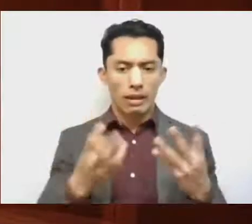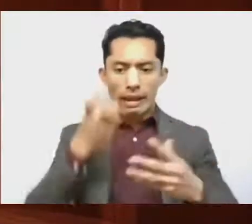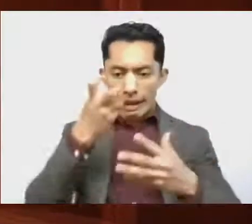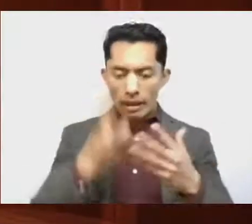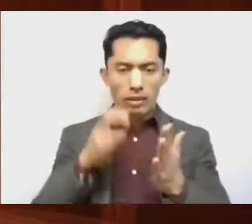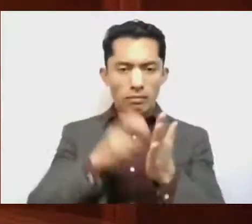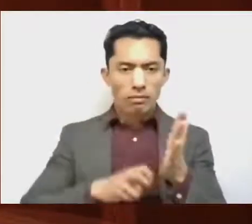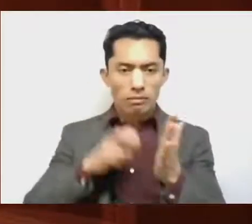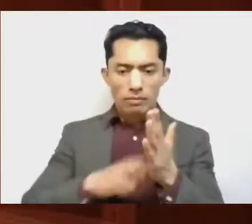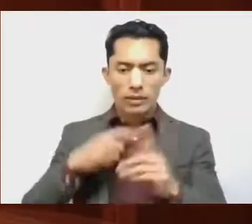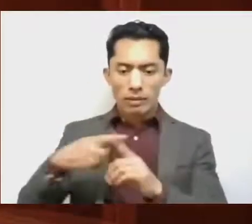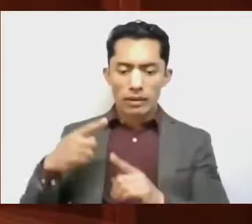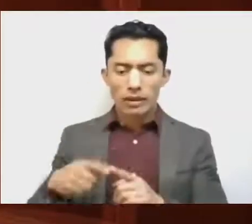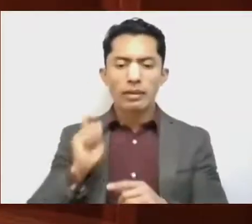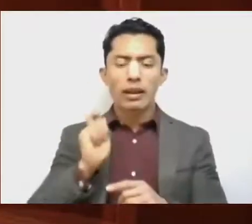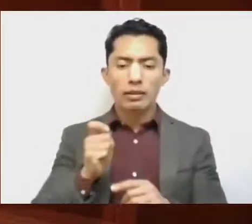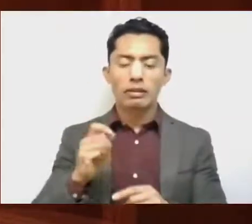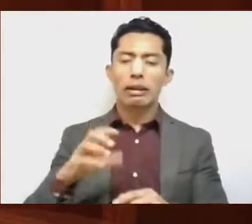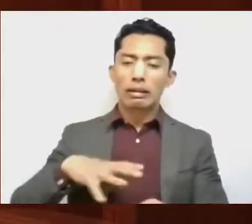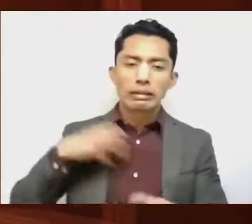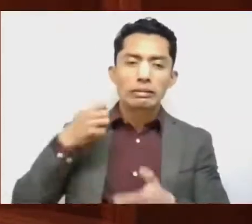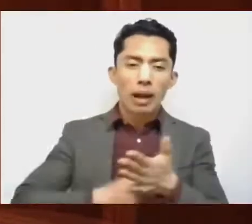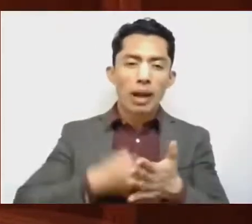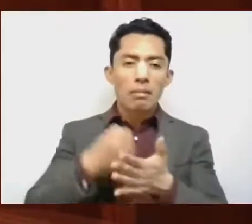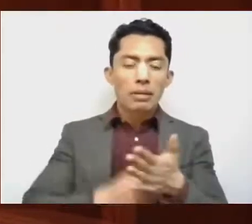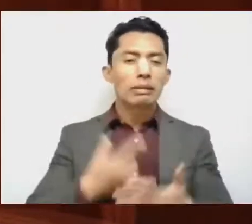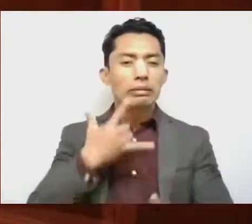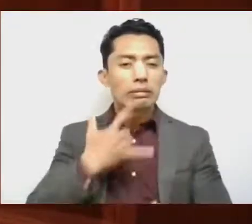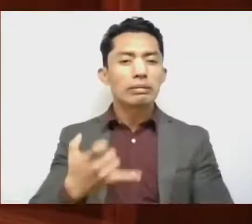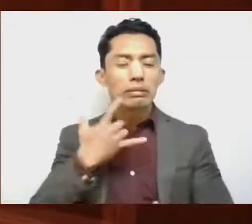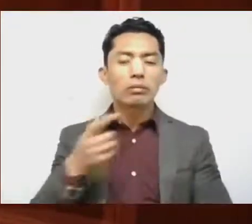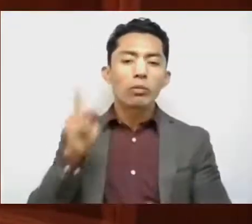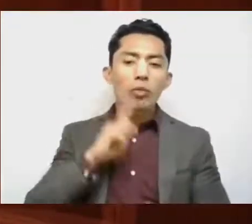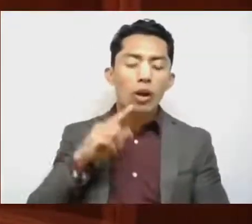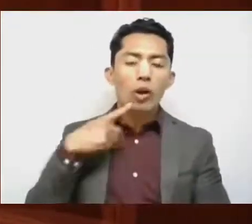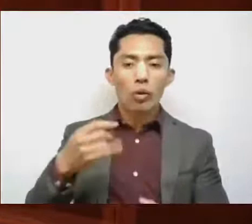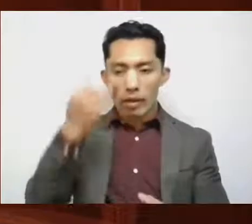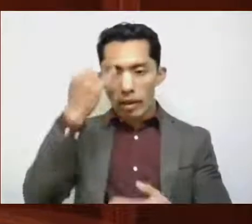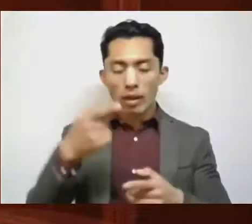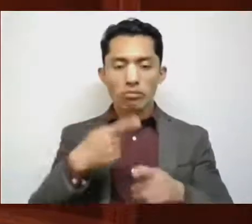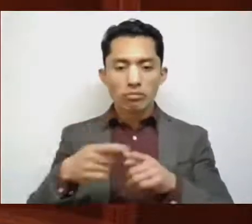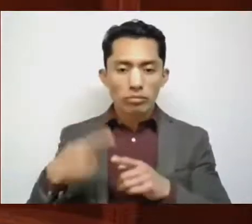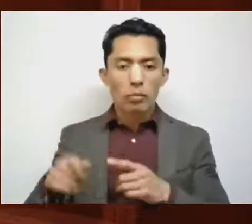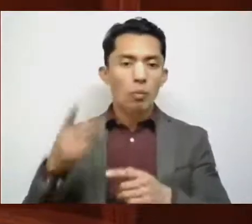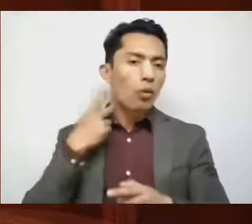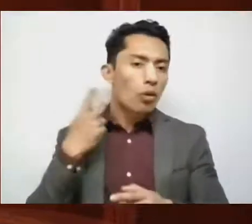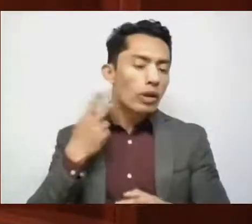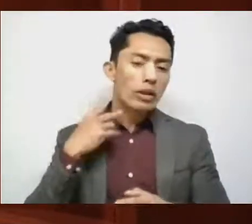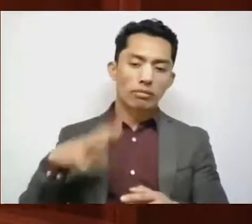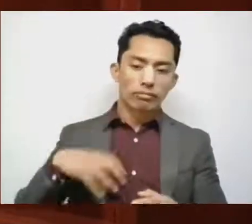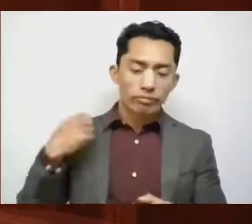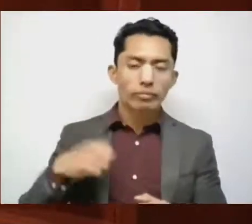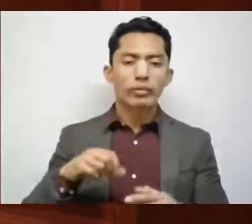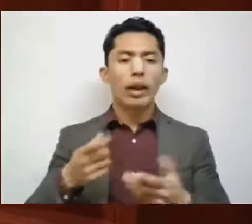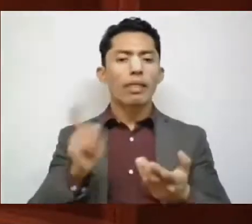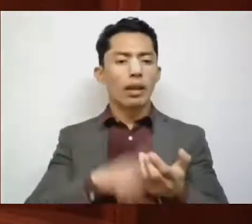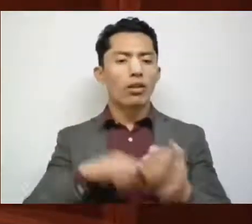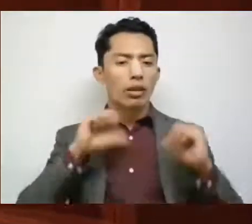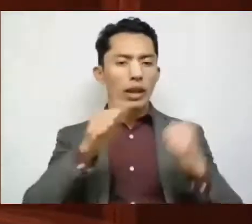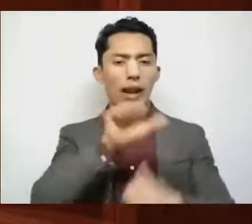han sido producto de una lucha incesante de mujeres emprendedoras y políticas, organizaciones de la sociedad